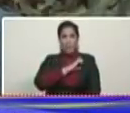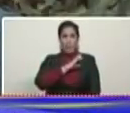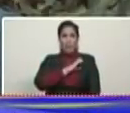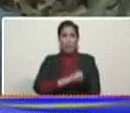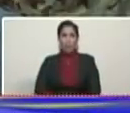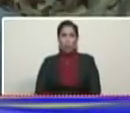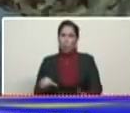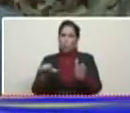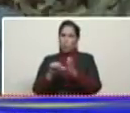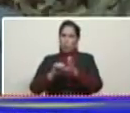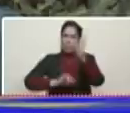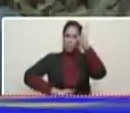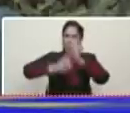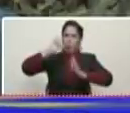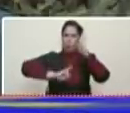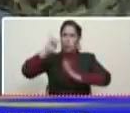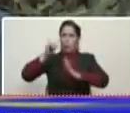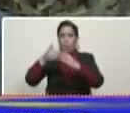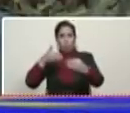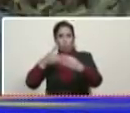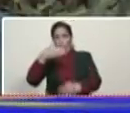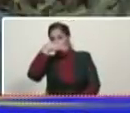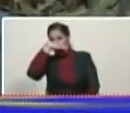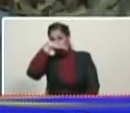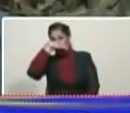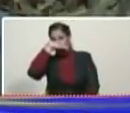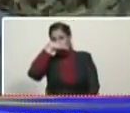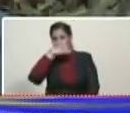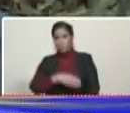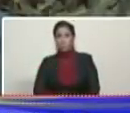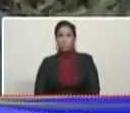donde dispararon el dólar criminal para marcar precios,